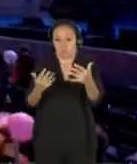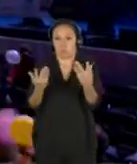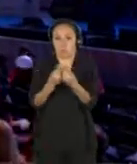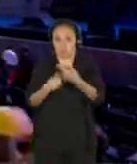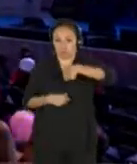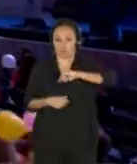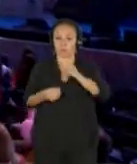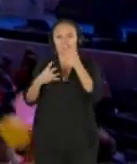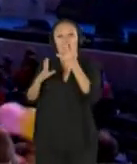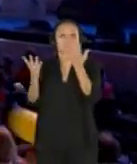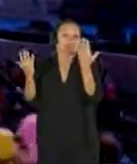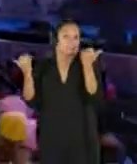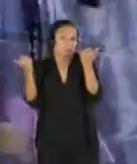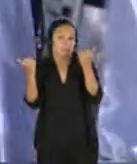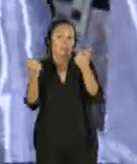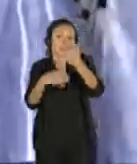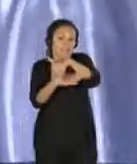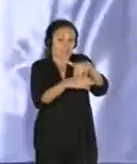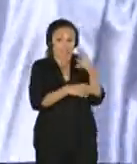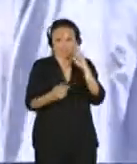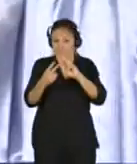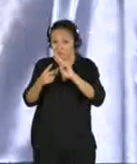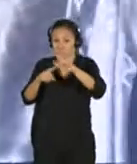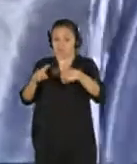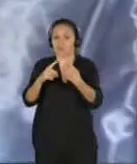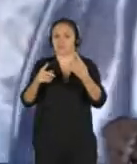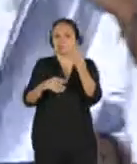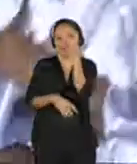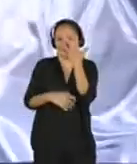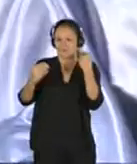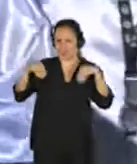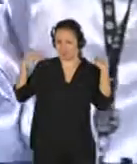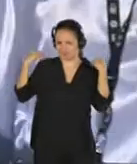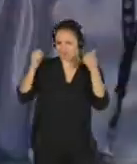Nos vemos por las calles. Y disfruten del carnaval.